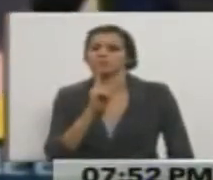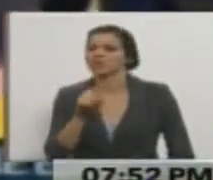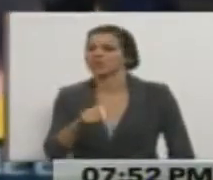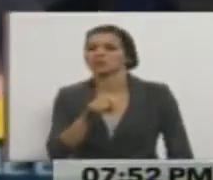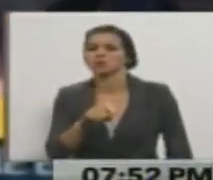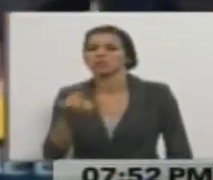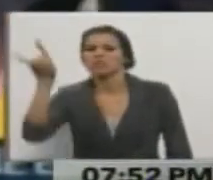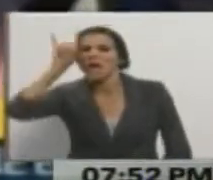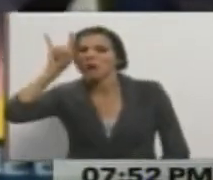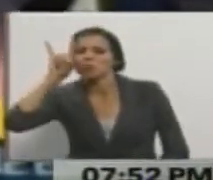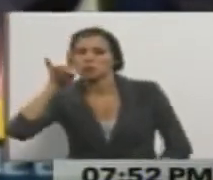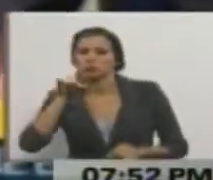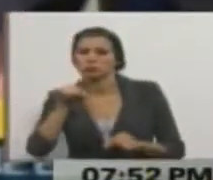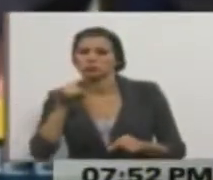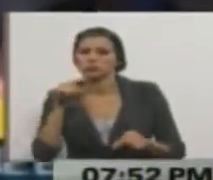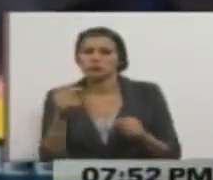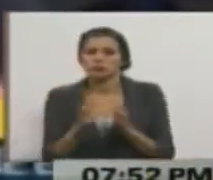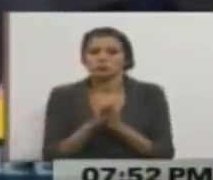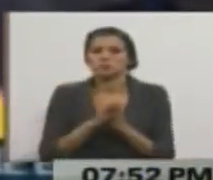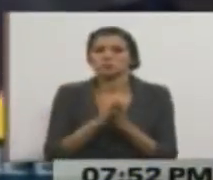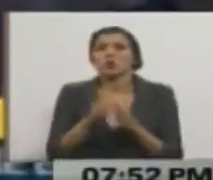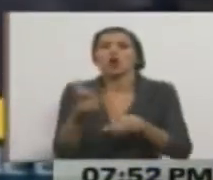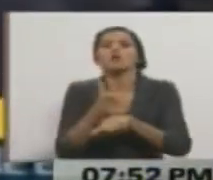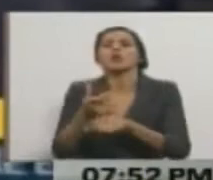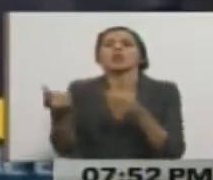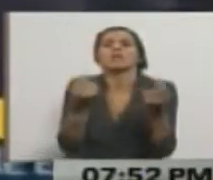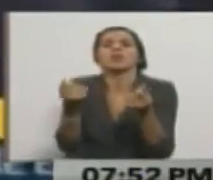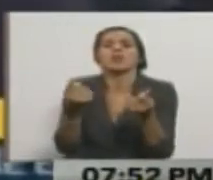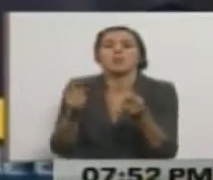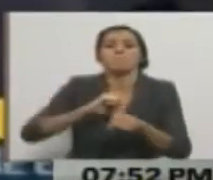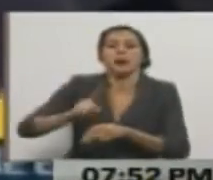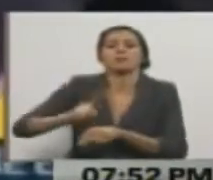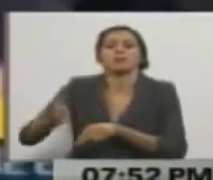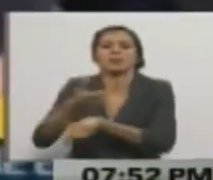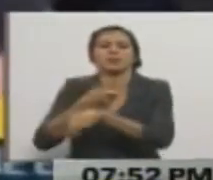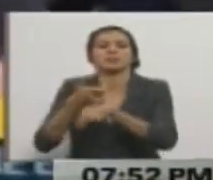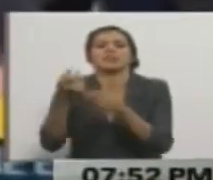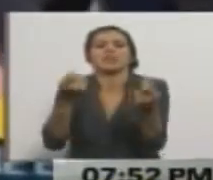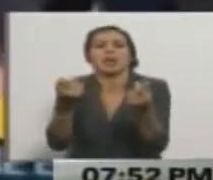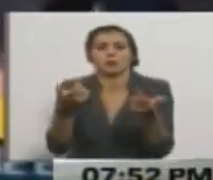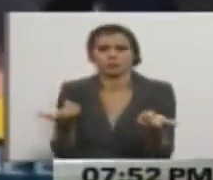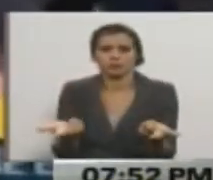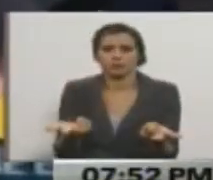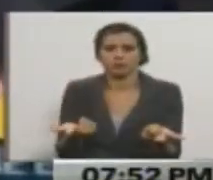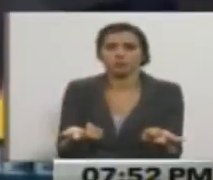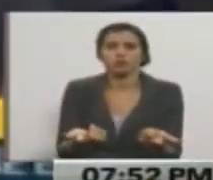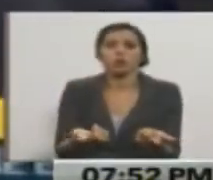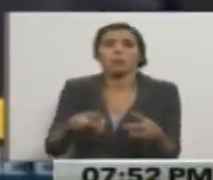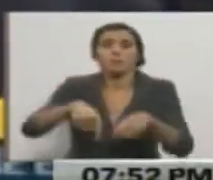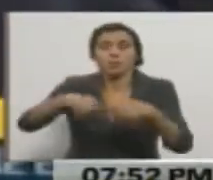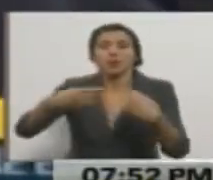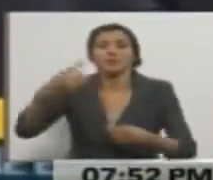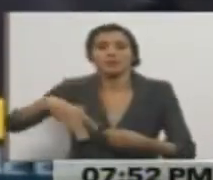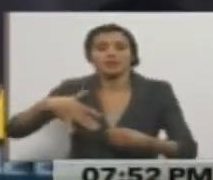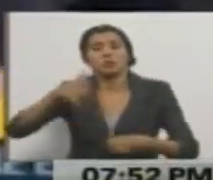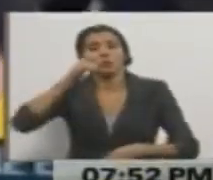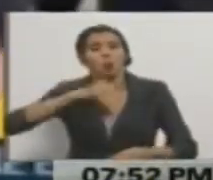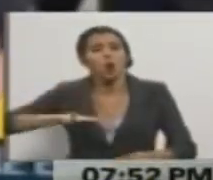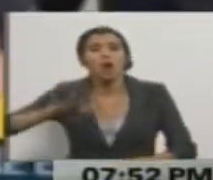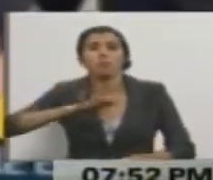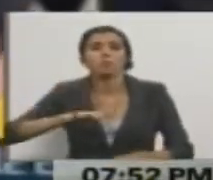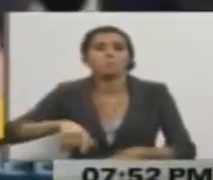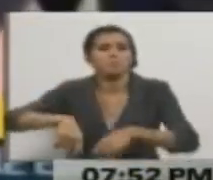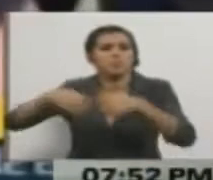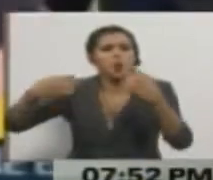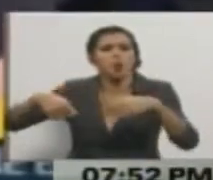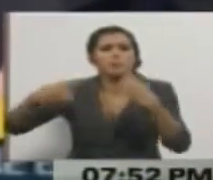la dictadura del dinero, y cómo justamente niega los derechos humanos fundamentales de poblaciones enteras, de pueblos